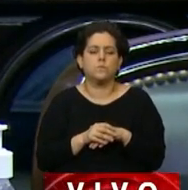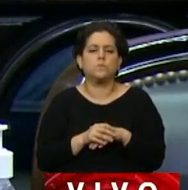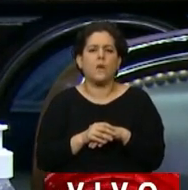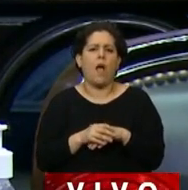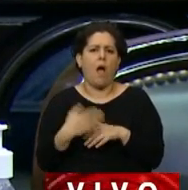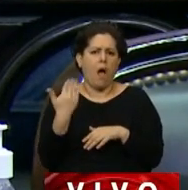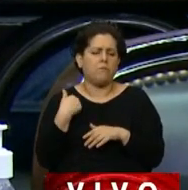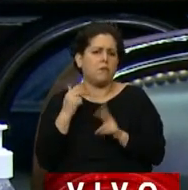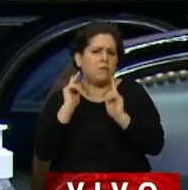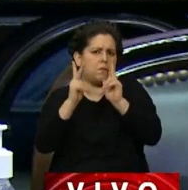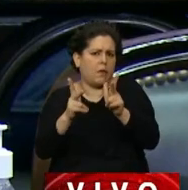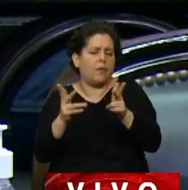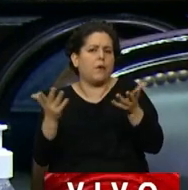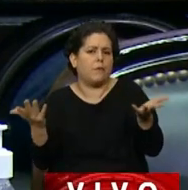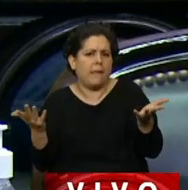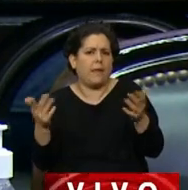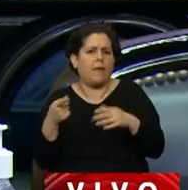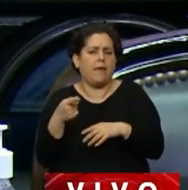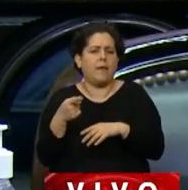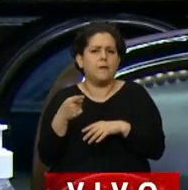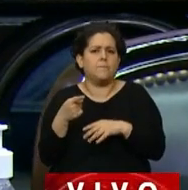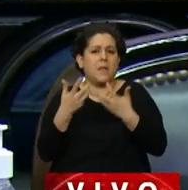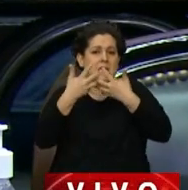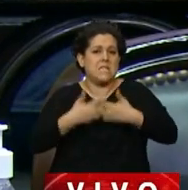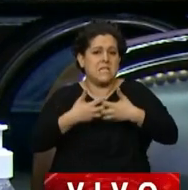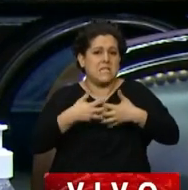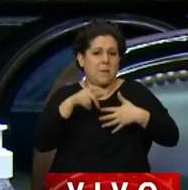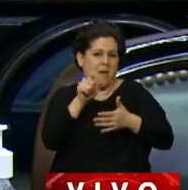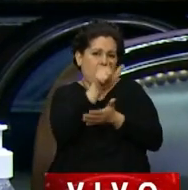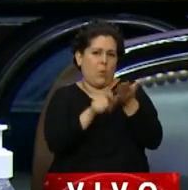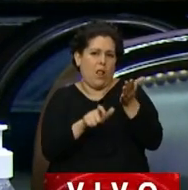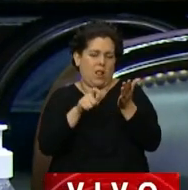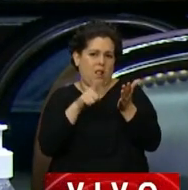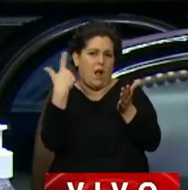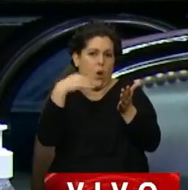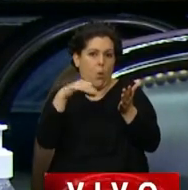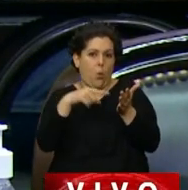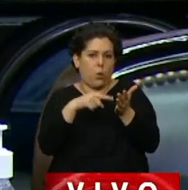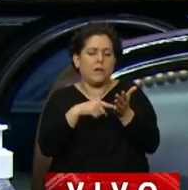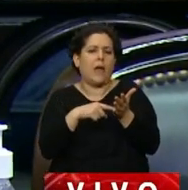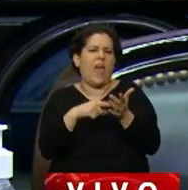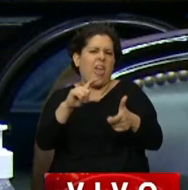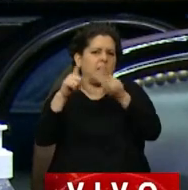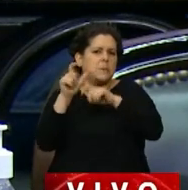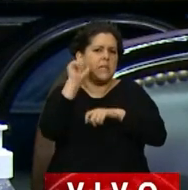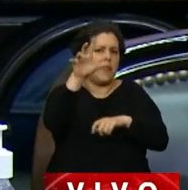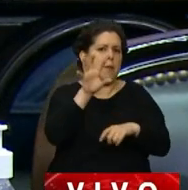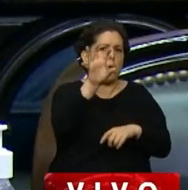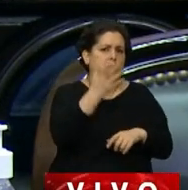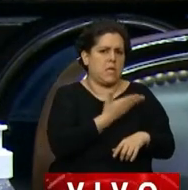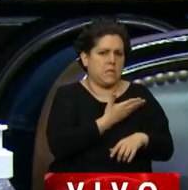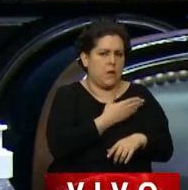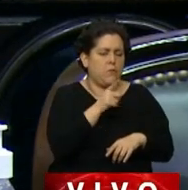Se había dicho que el sistema de boleta única, según la experiencia de Santa Fe,